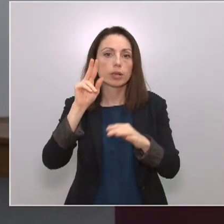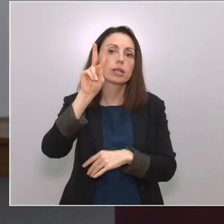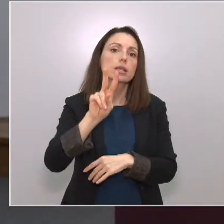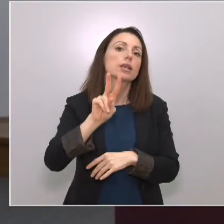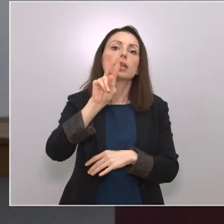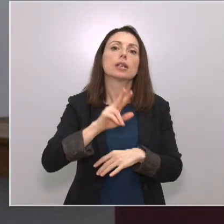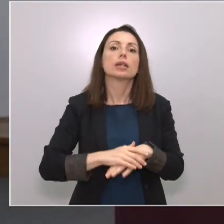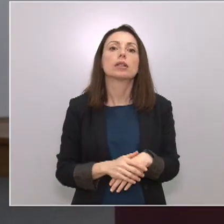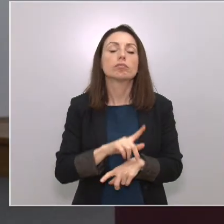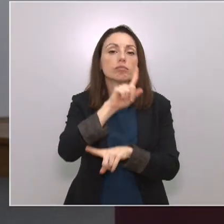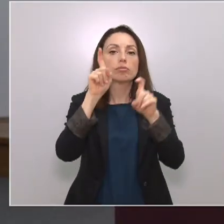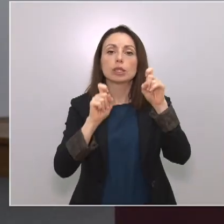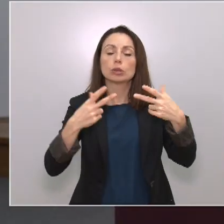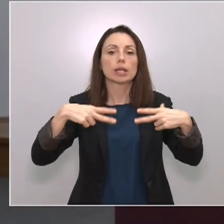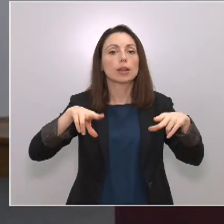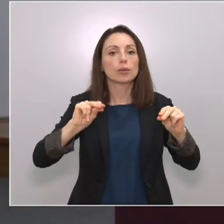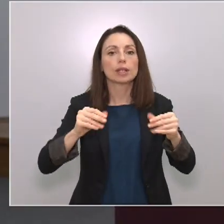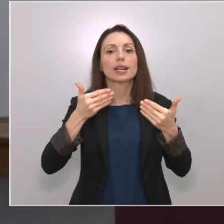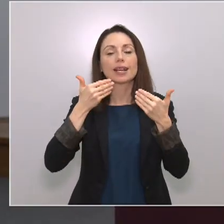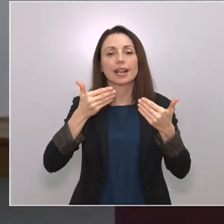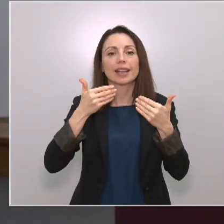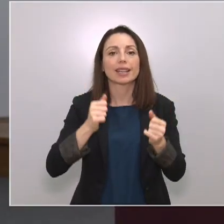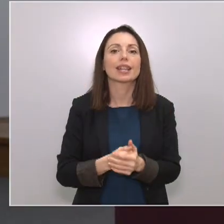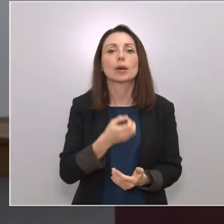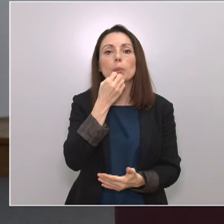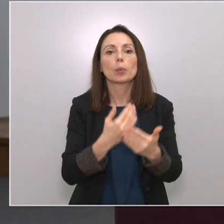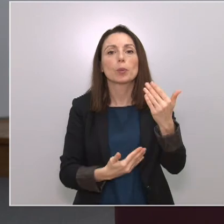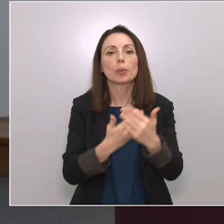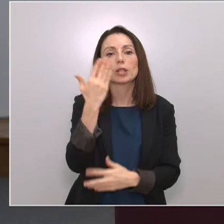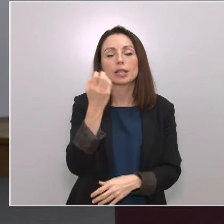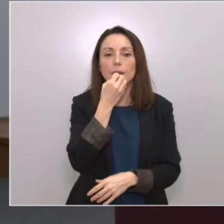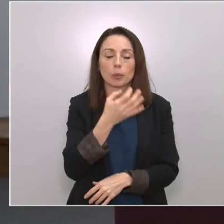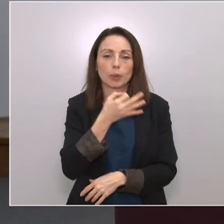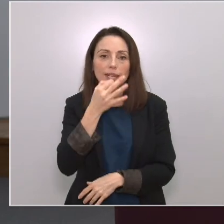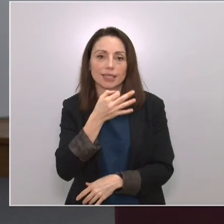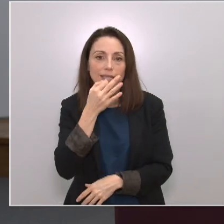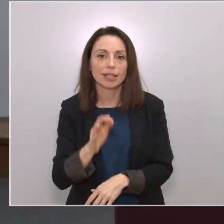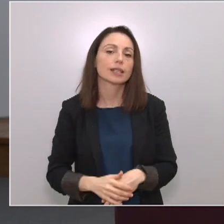No hay más preguntas por el momento. Muchas gracias. Muchas gracias. Buenos días y buenas tardes.